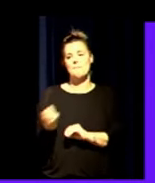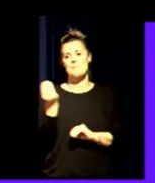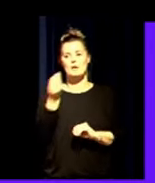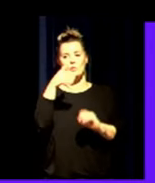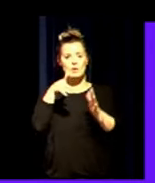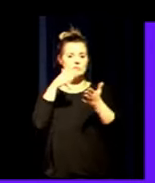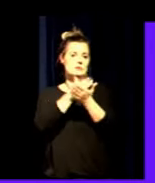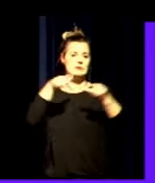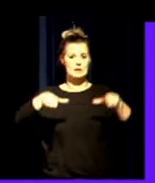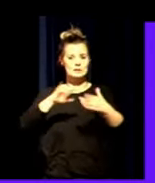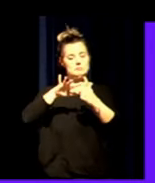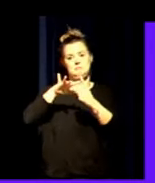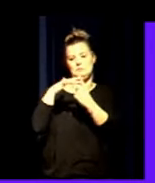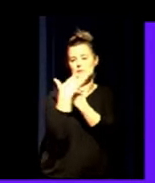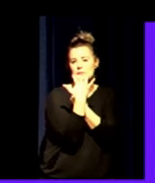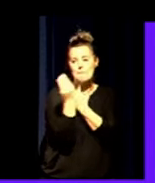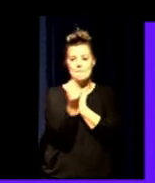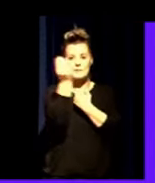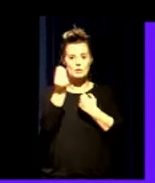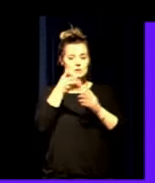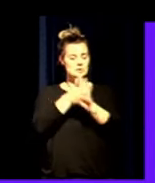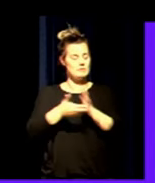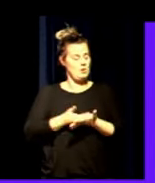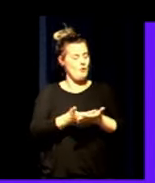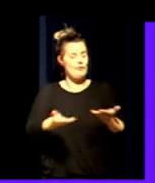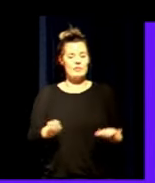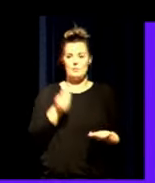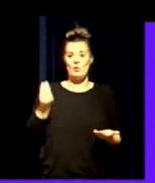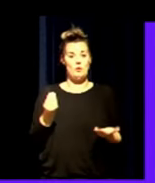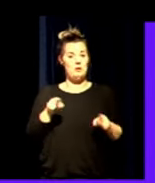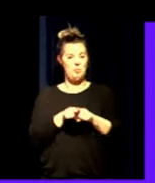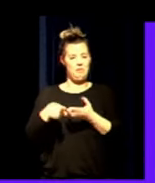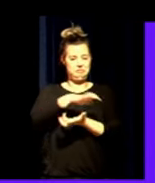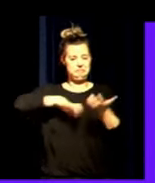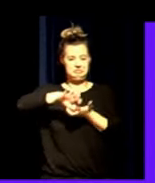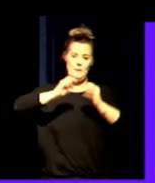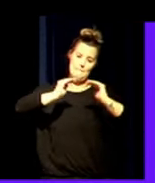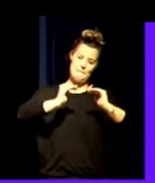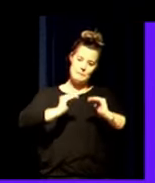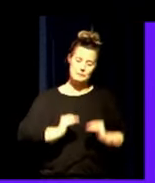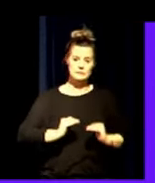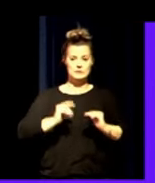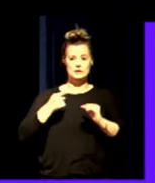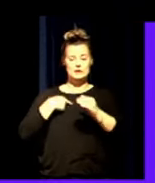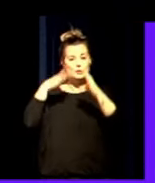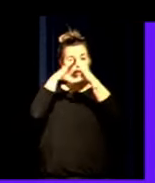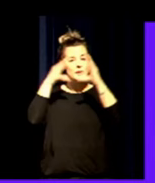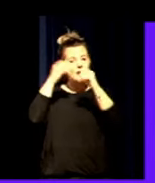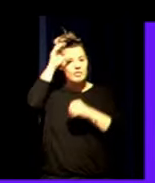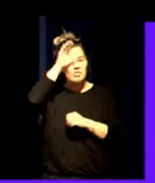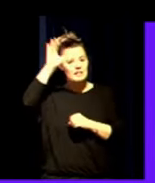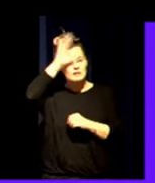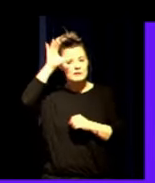clima de la clase, hay una mejor convivencia, baja la conflictividad. Los estudios e investigaciones científicas y las